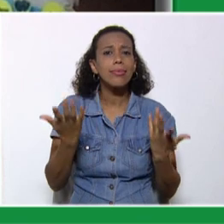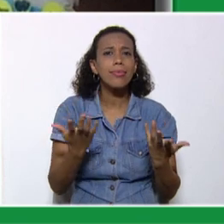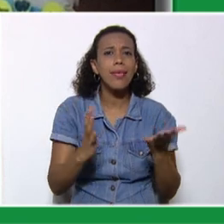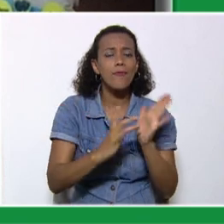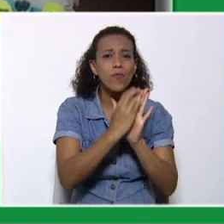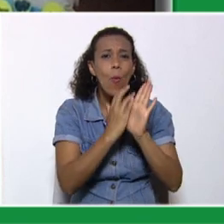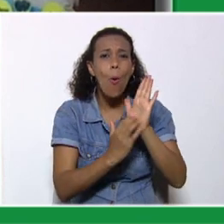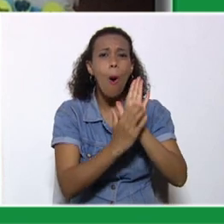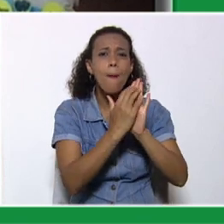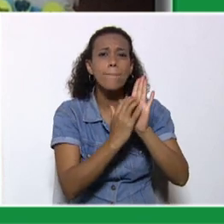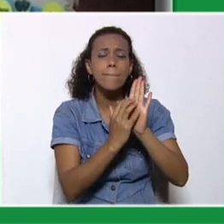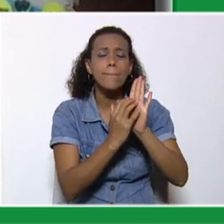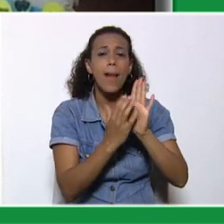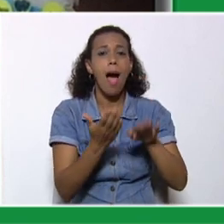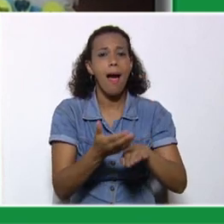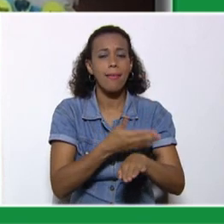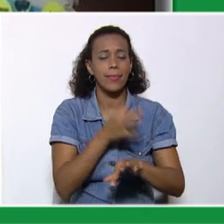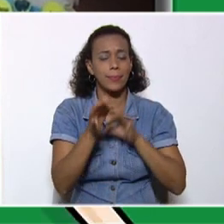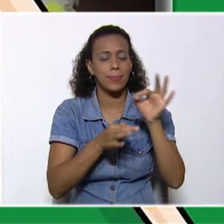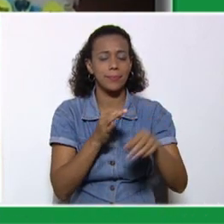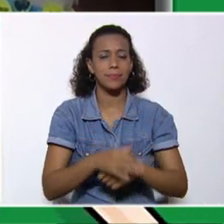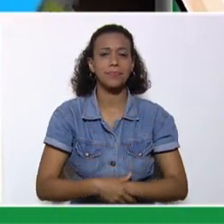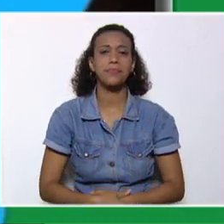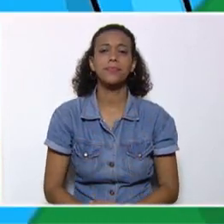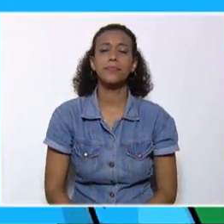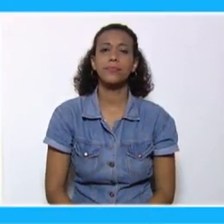las nociones básicas referidas anteriormente.